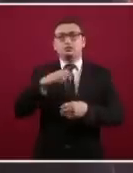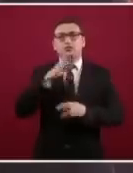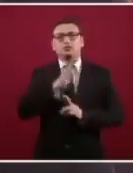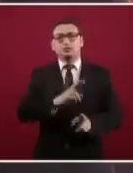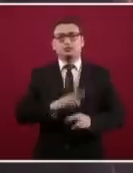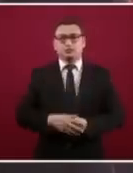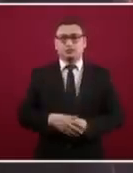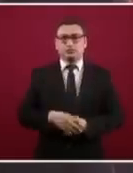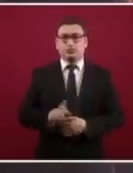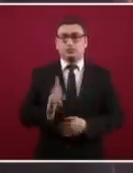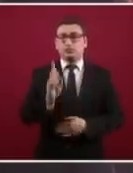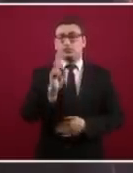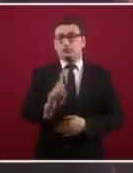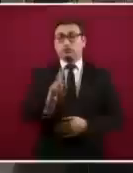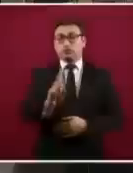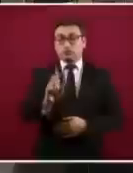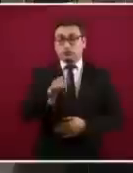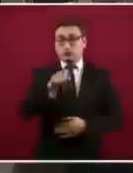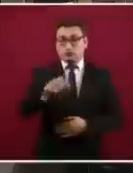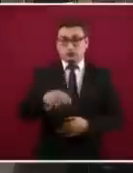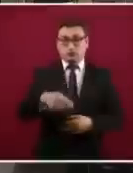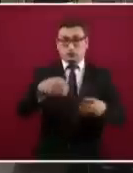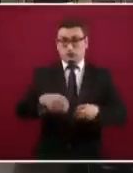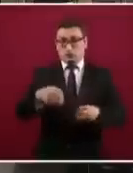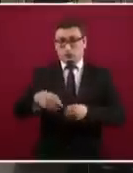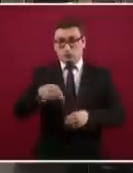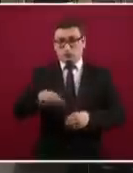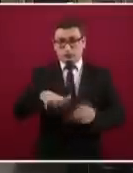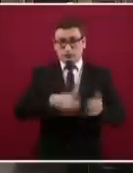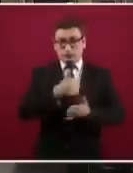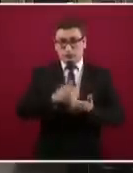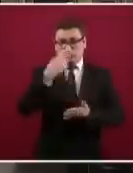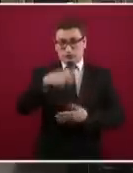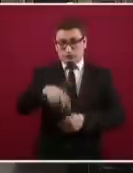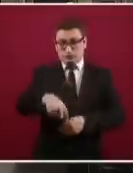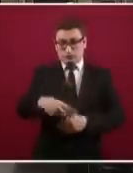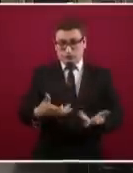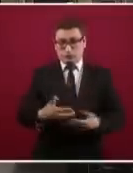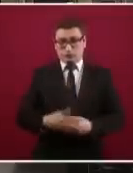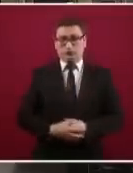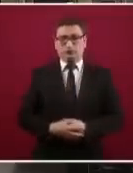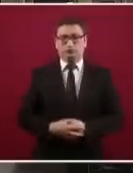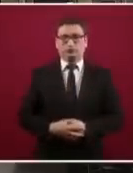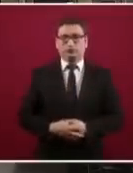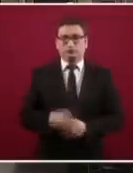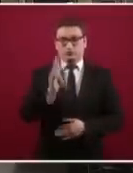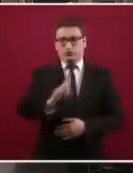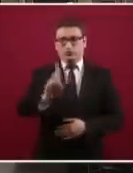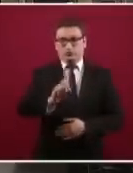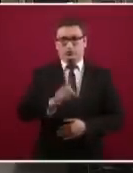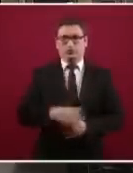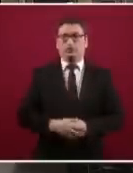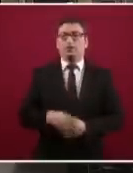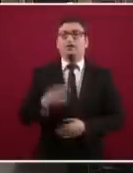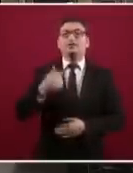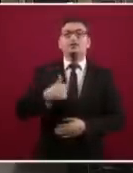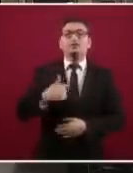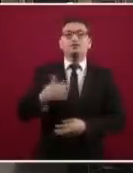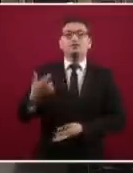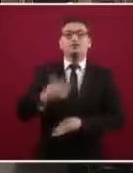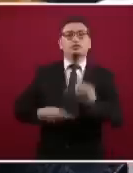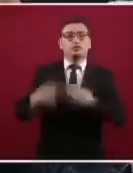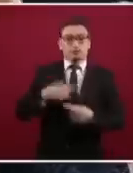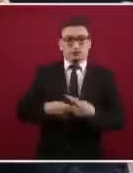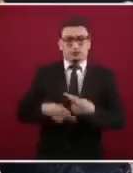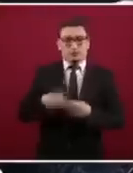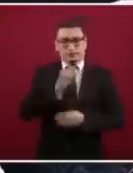¿Y el domingo mantiene su agenda privada aquí en Ciudad de México? ¿El domingo? El domingo. Es que regreso. ¿De